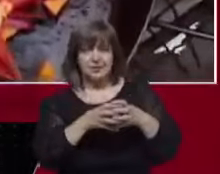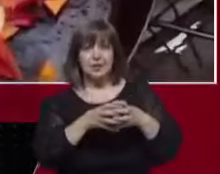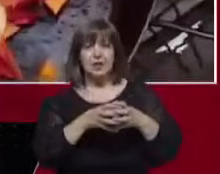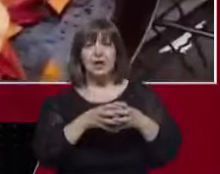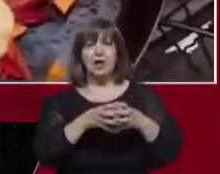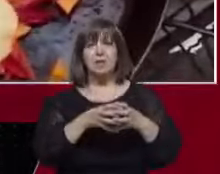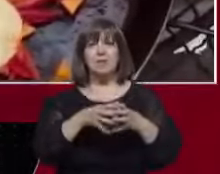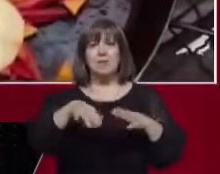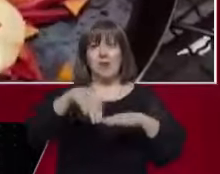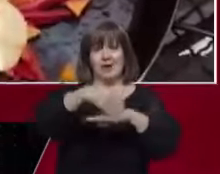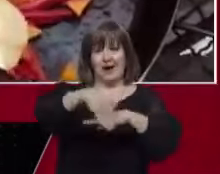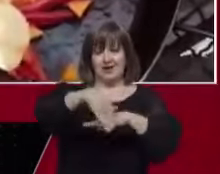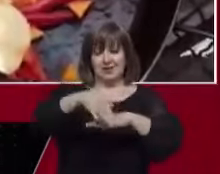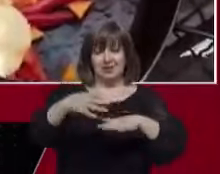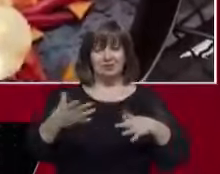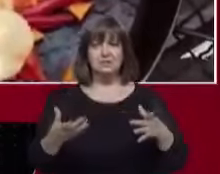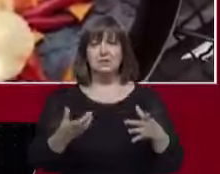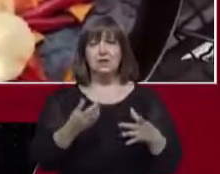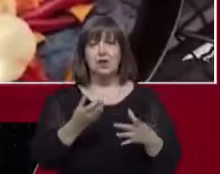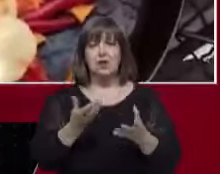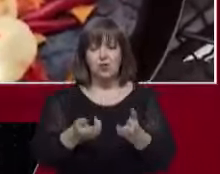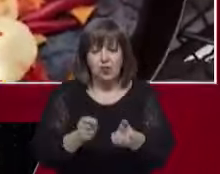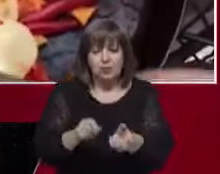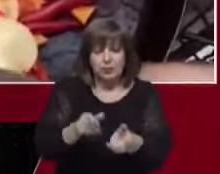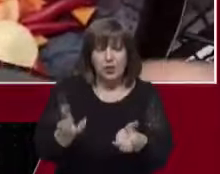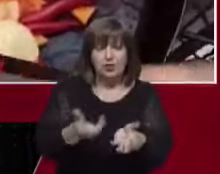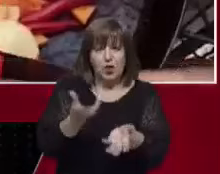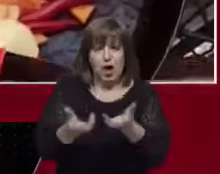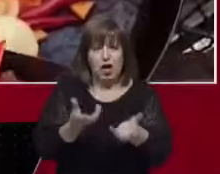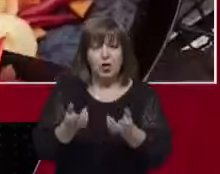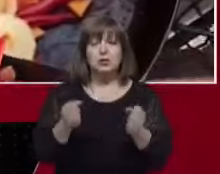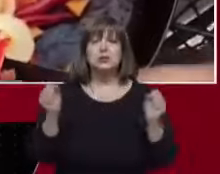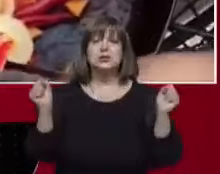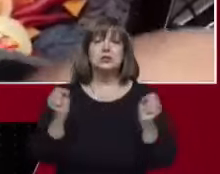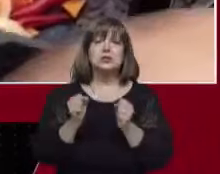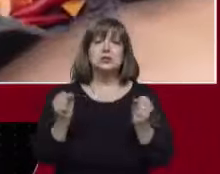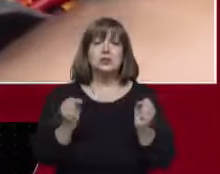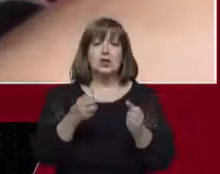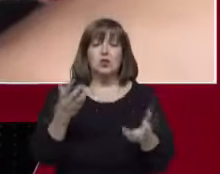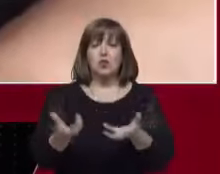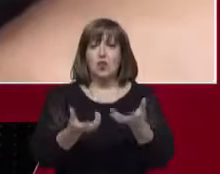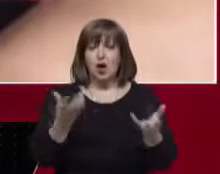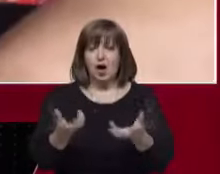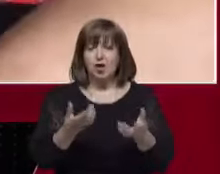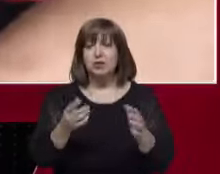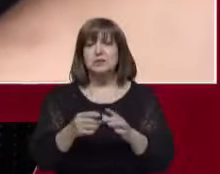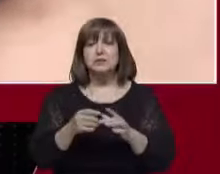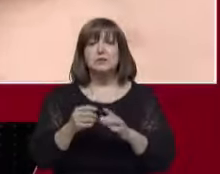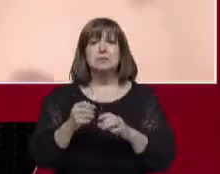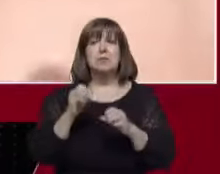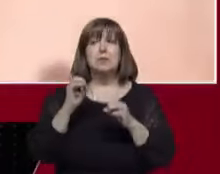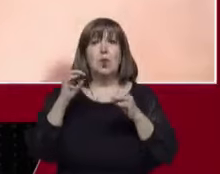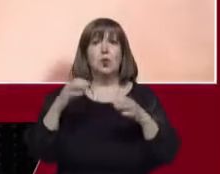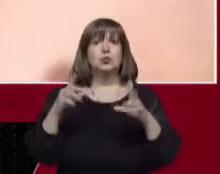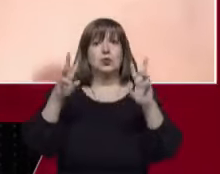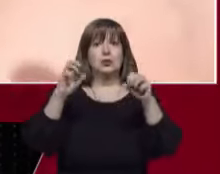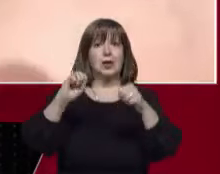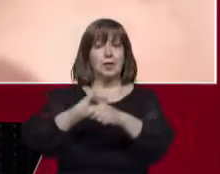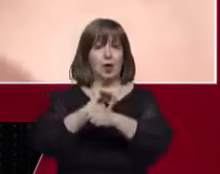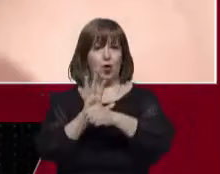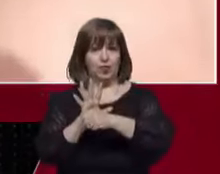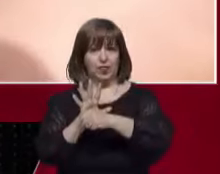nuestro fueguito, teníamos nuestro sillón, y nos tocó un invierno pasar. Fue un invierno cuando estuvo el COVID.